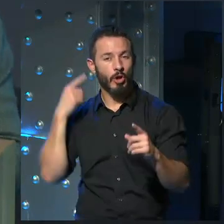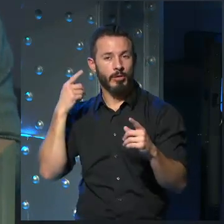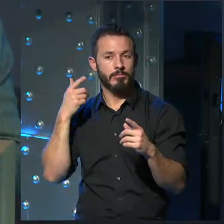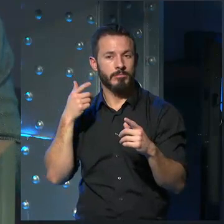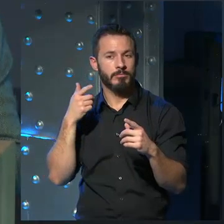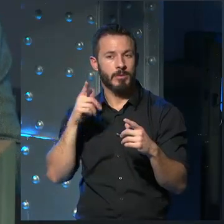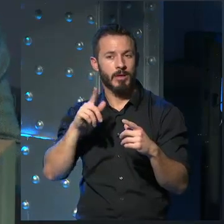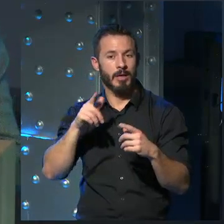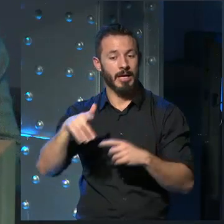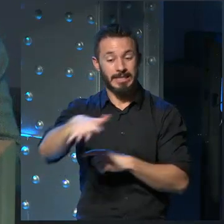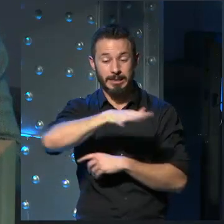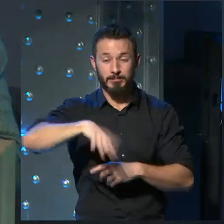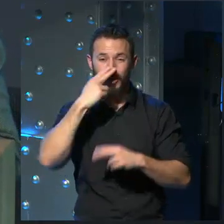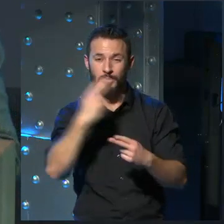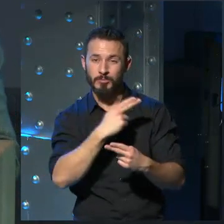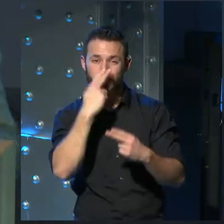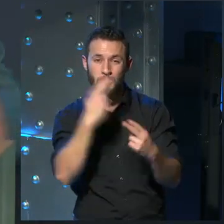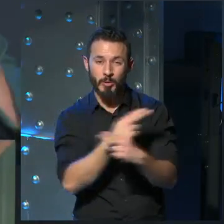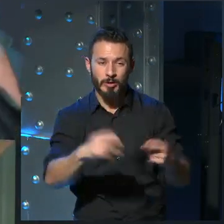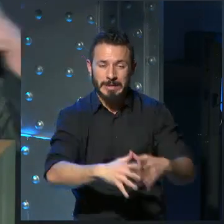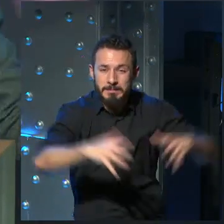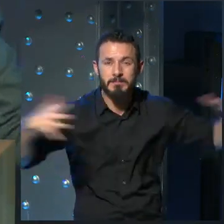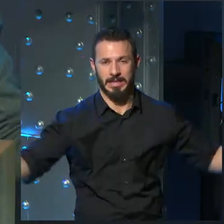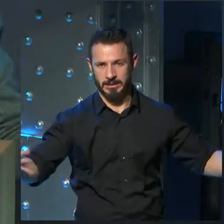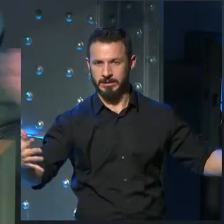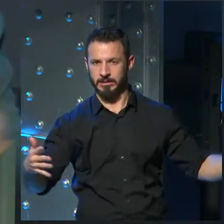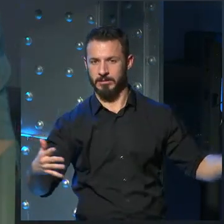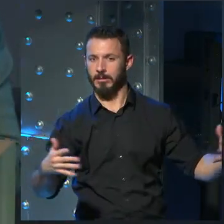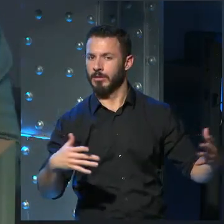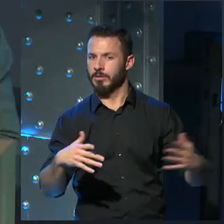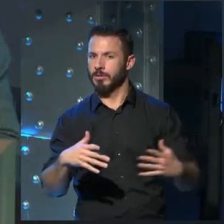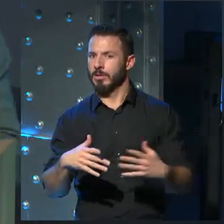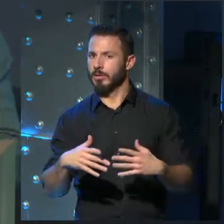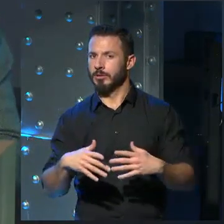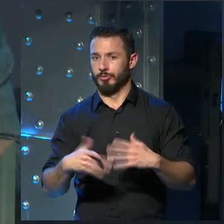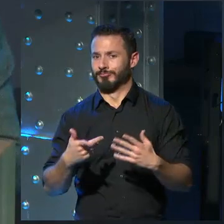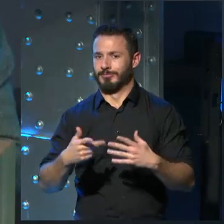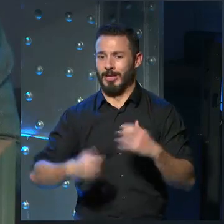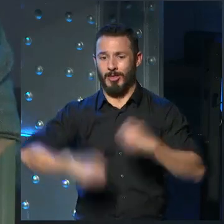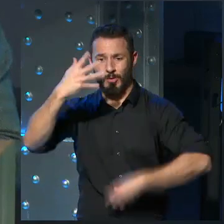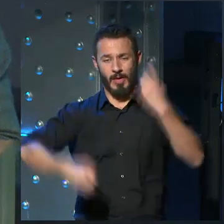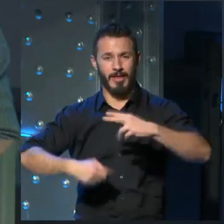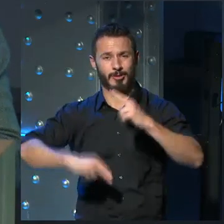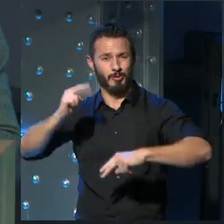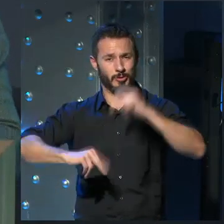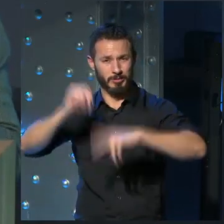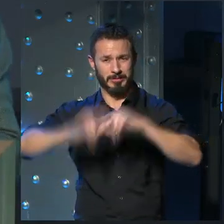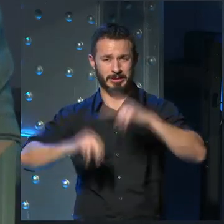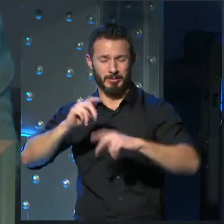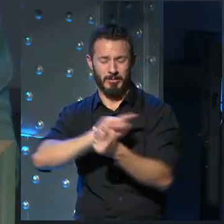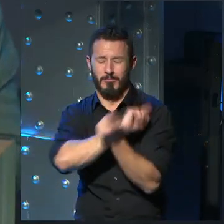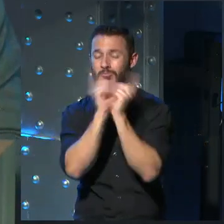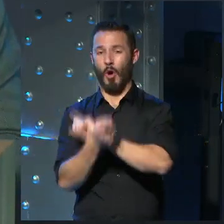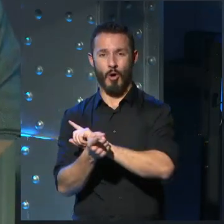maximizar los espacios públicos. Eso va a llevar un cambio radical en el urbanismo de las ciudades, va a llevar a